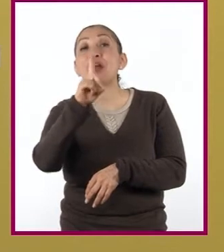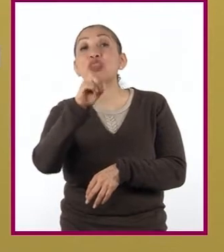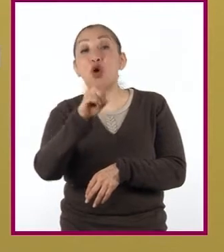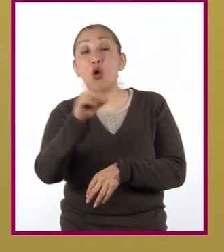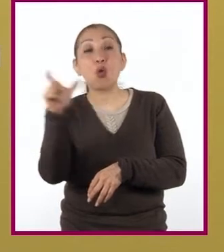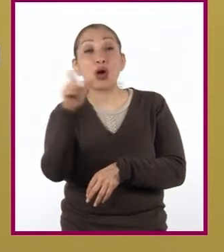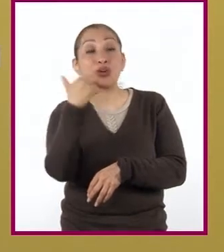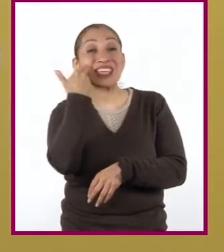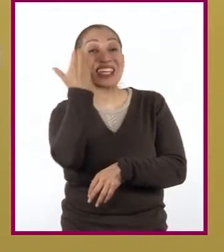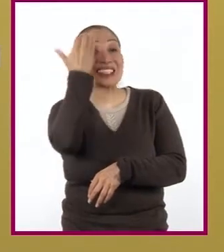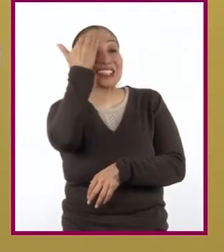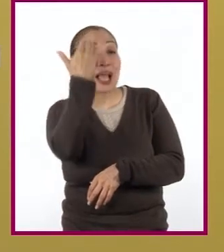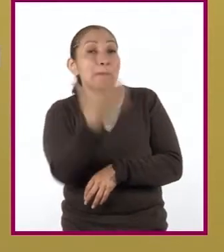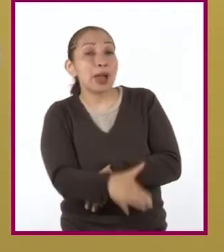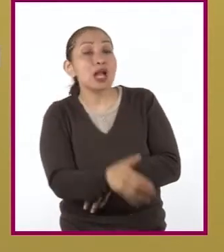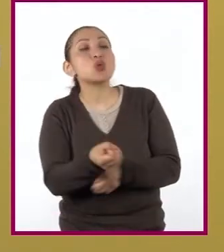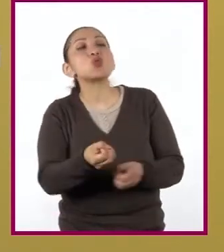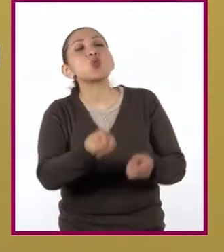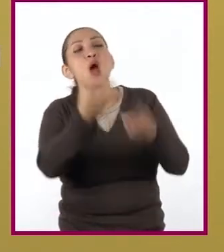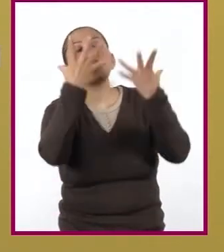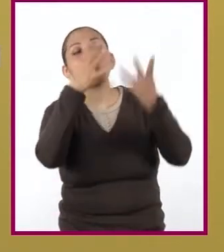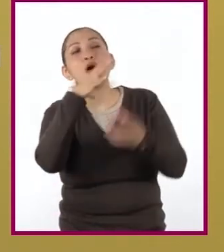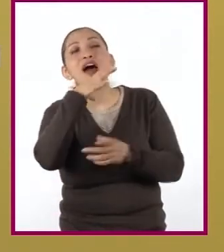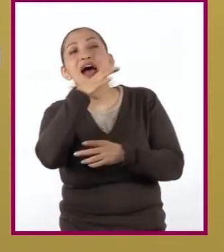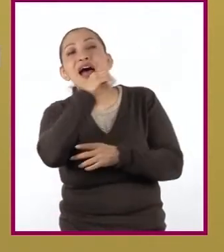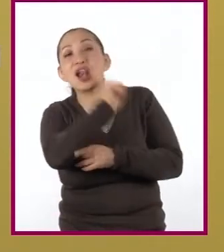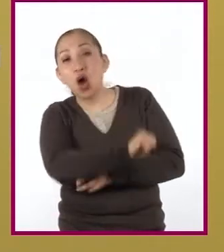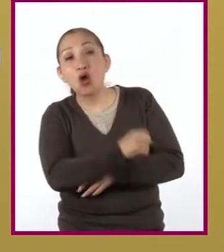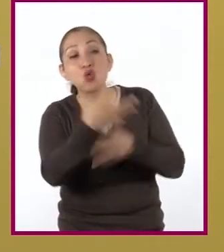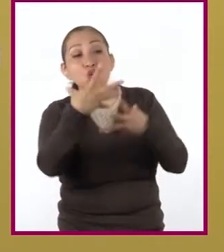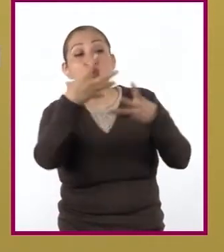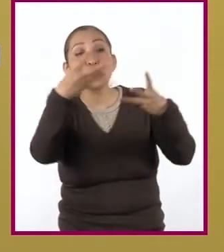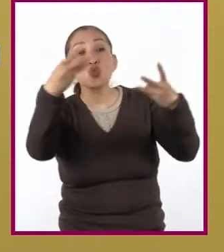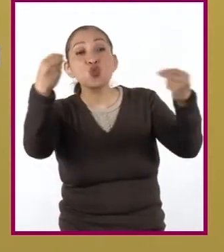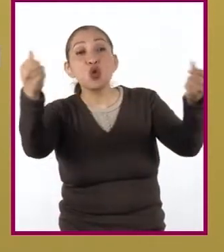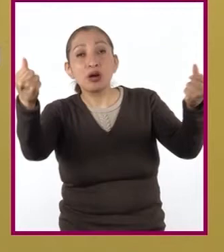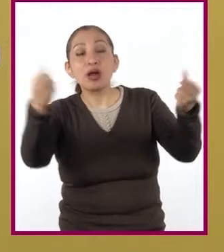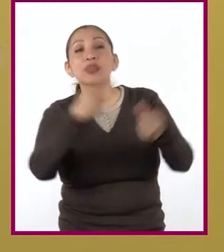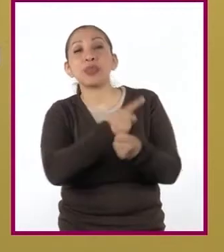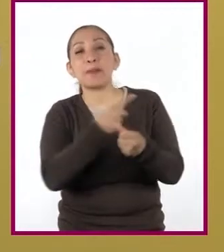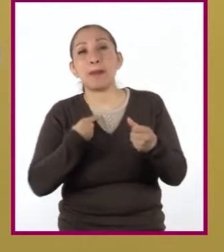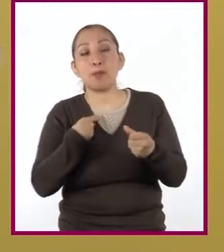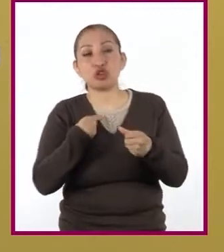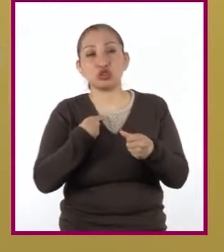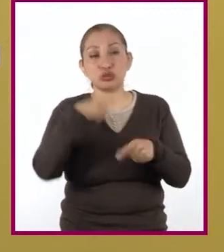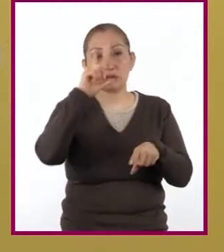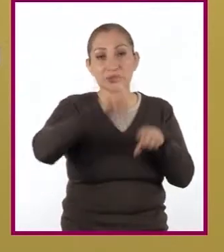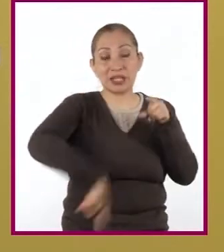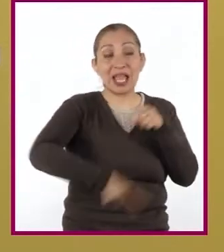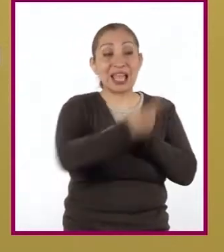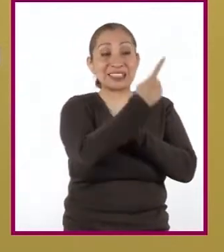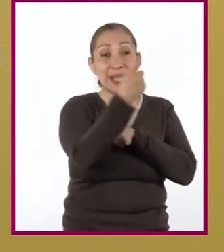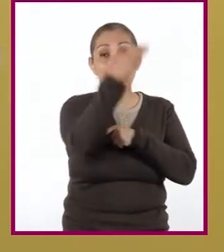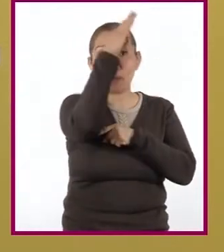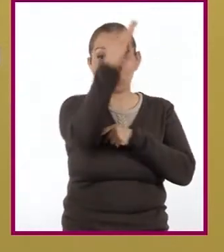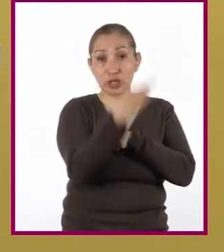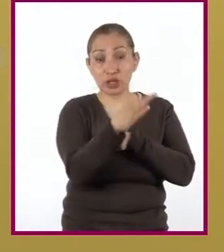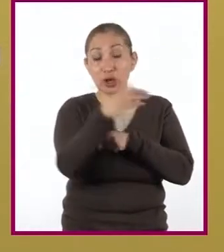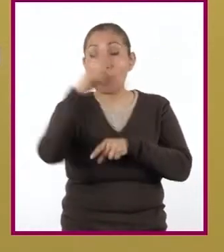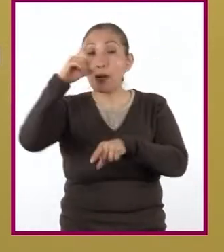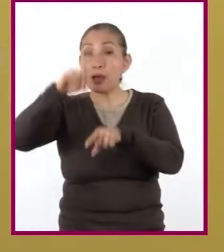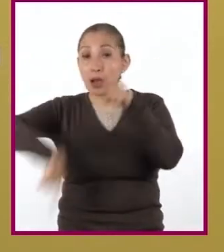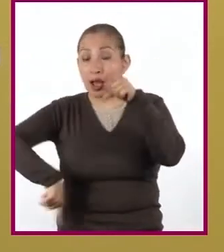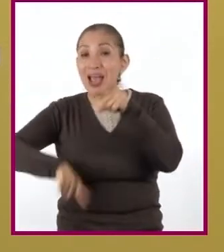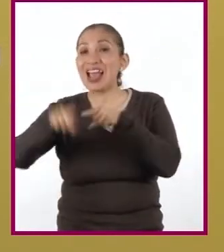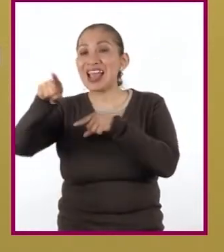que queramos conocer cuánto calor se ha disipado, debemos restar 100%